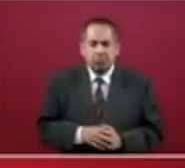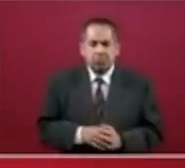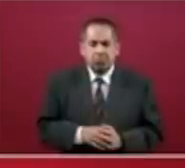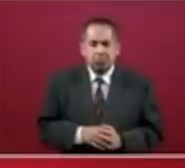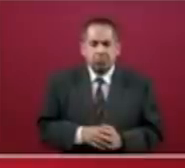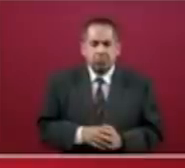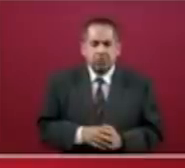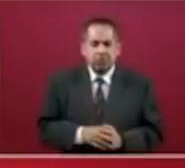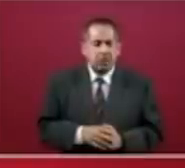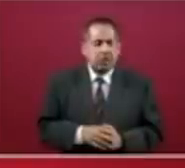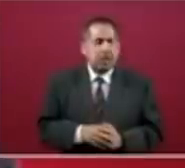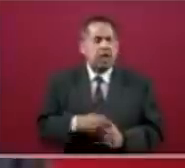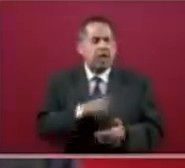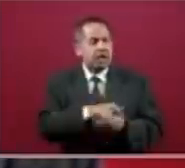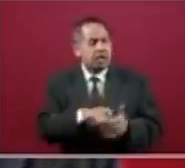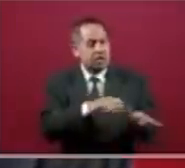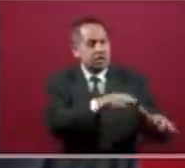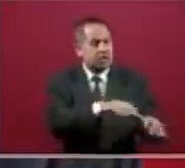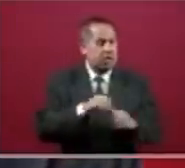se le hacen